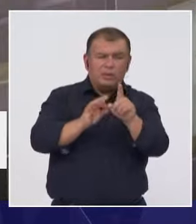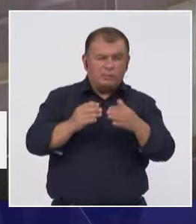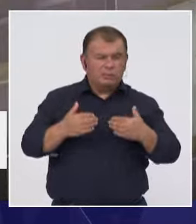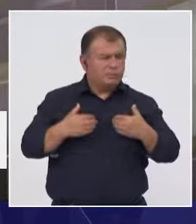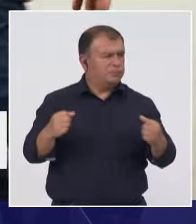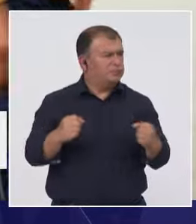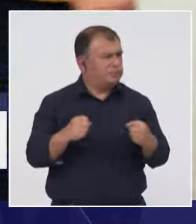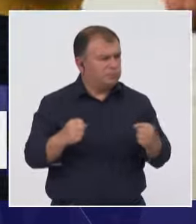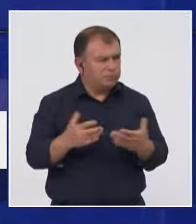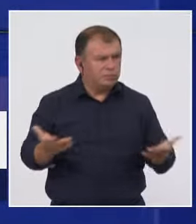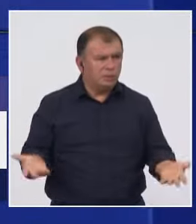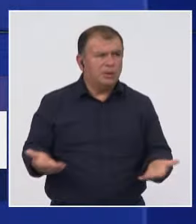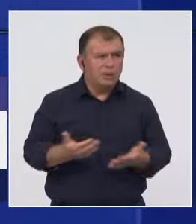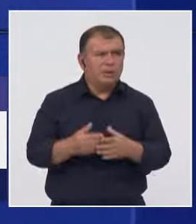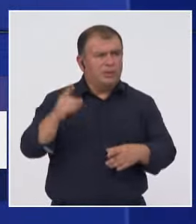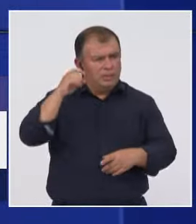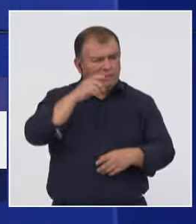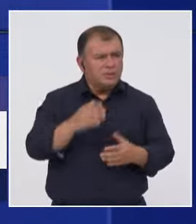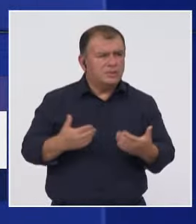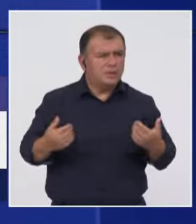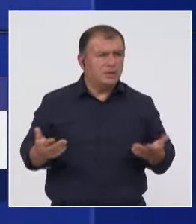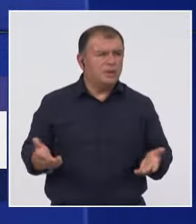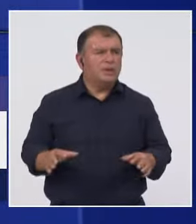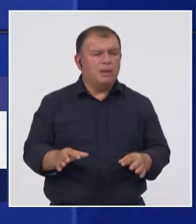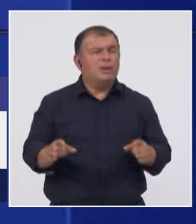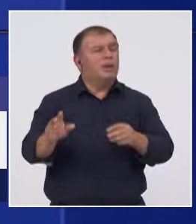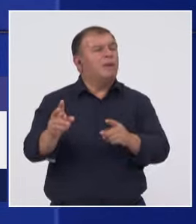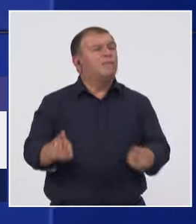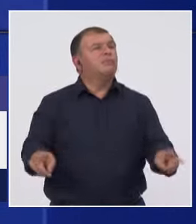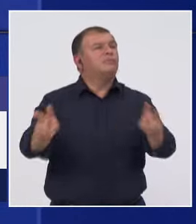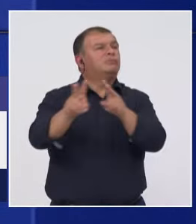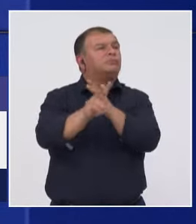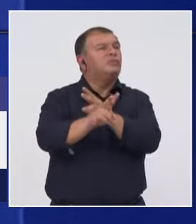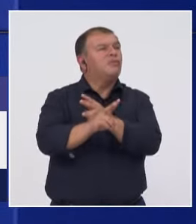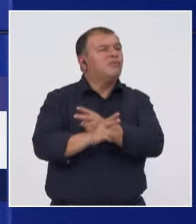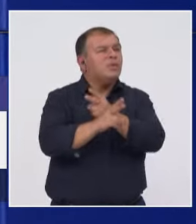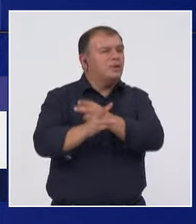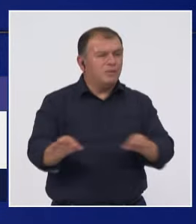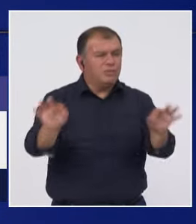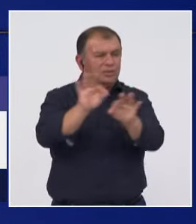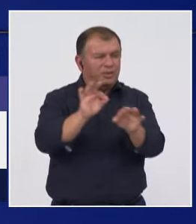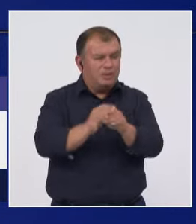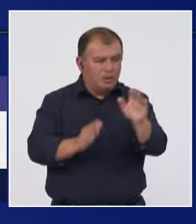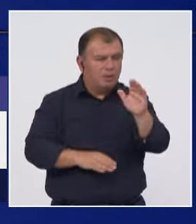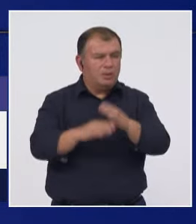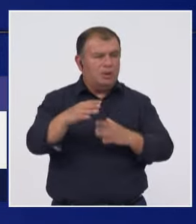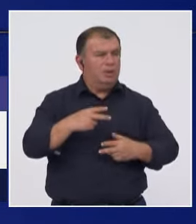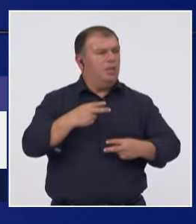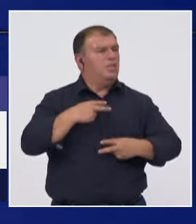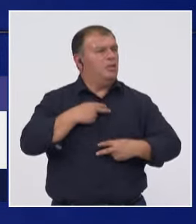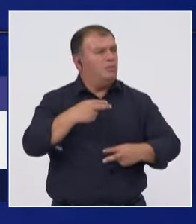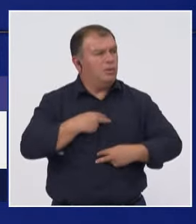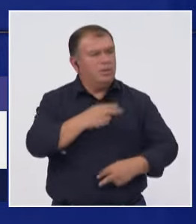muy frías. Es muy difícil, leí que es muy importante cuidarnos para evitar que sigan aumentando los casos, además de neumonía, como se han registrado.